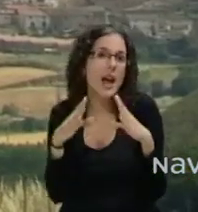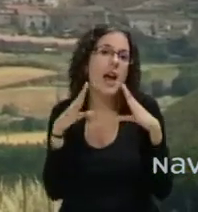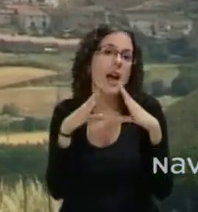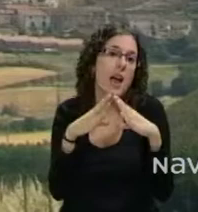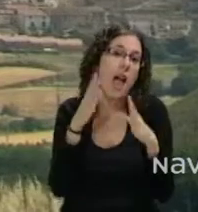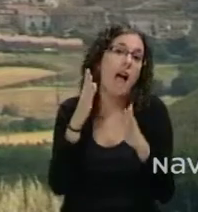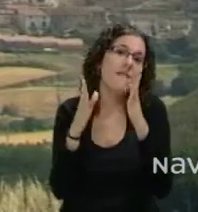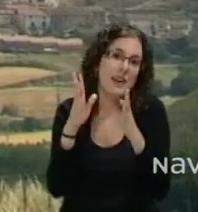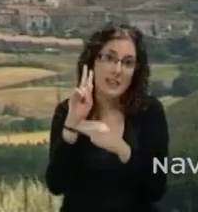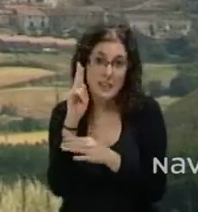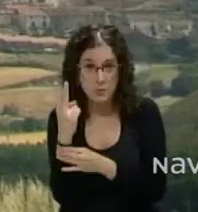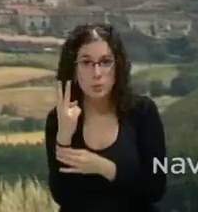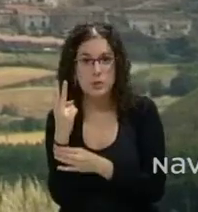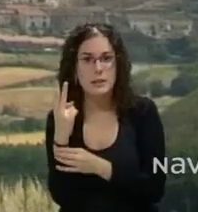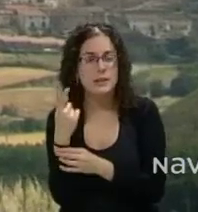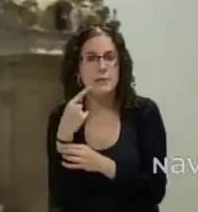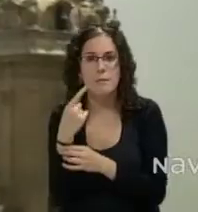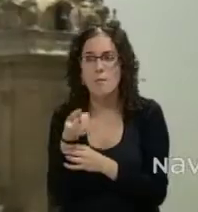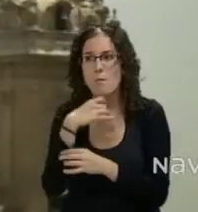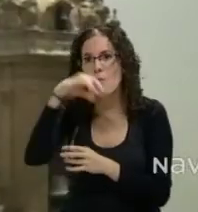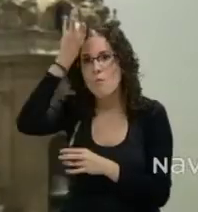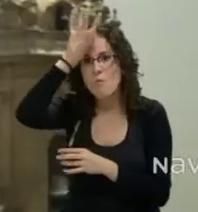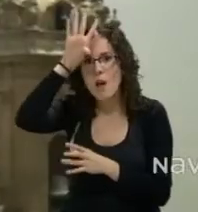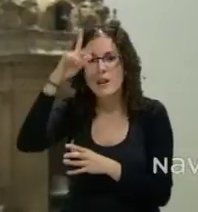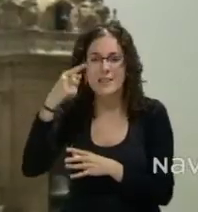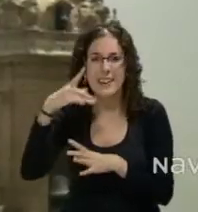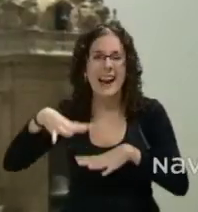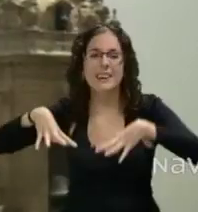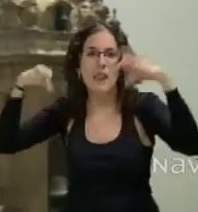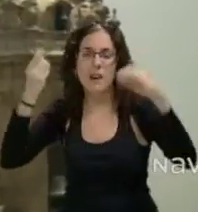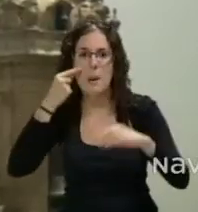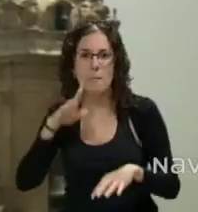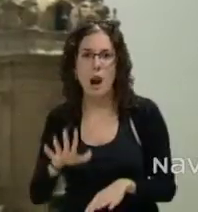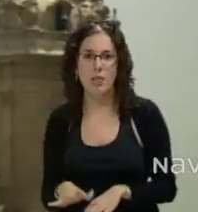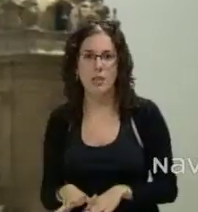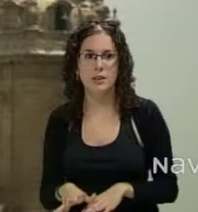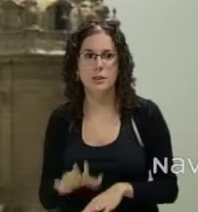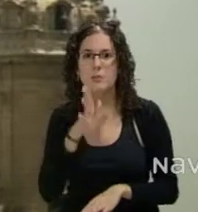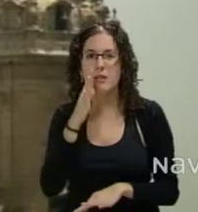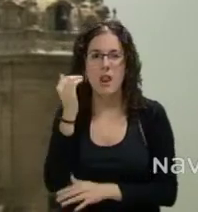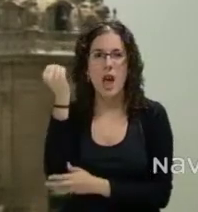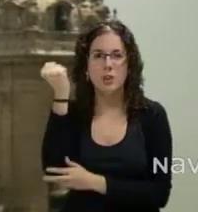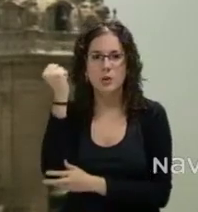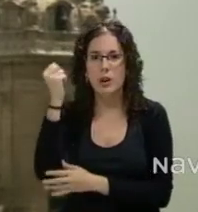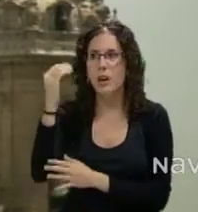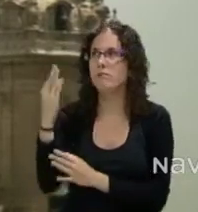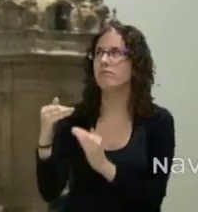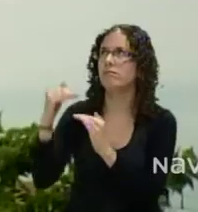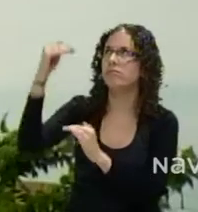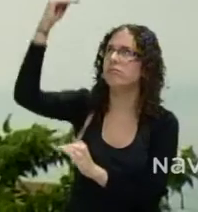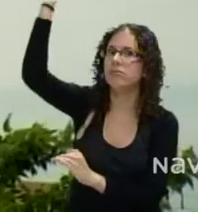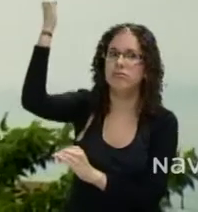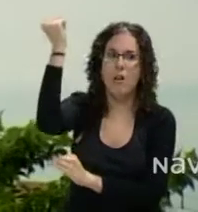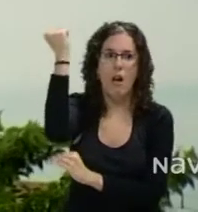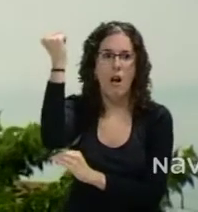fase constructiva es impresionante, o sea, parece una catedral, una torre tan inmensa, tan elegante, tan